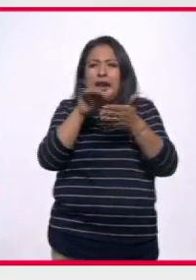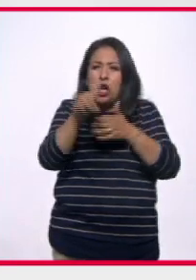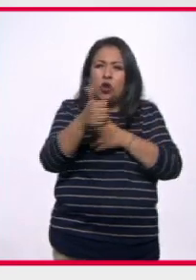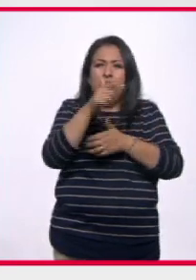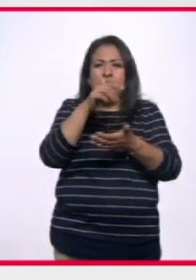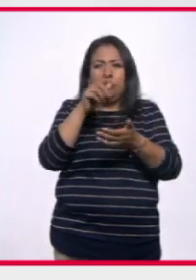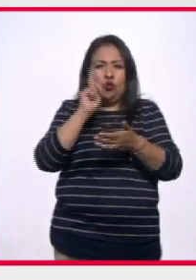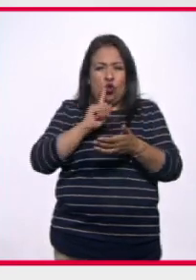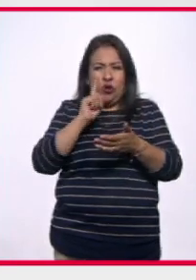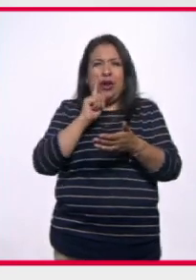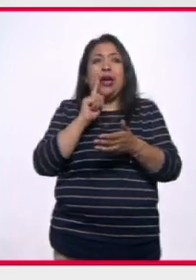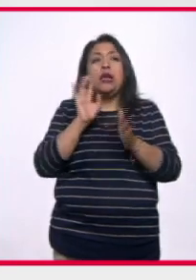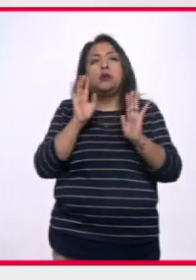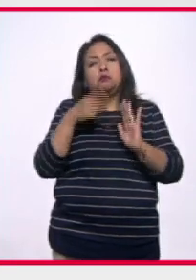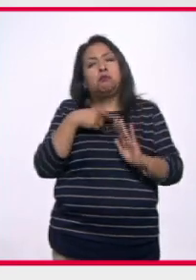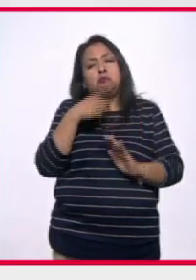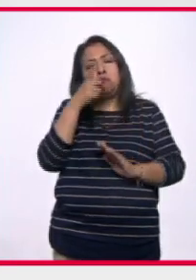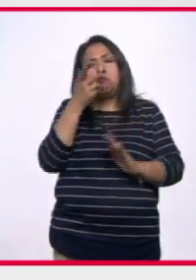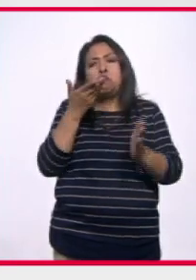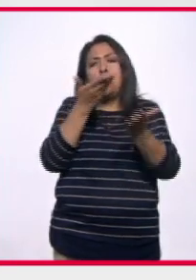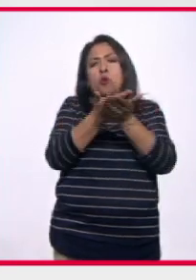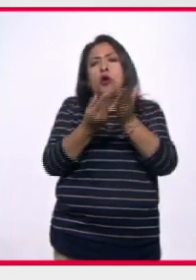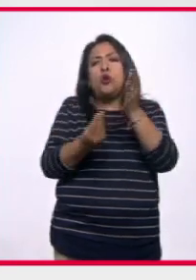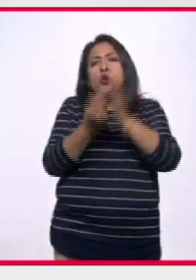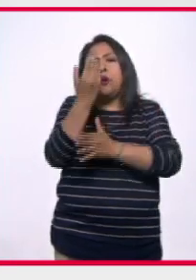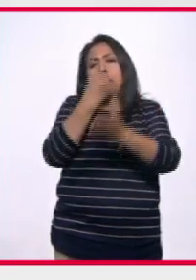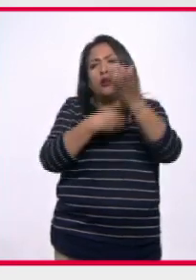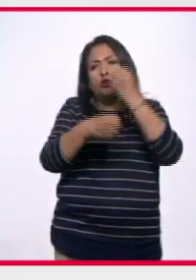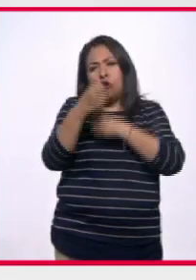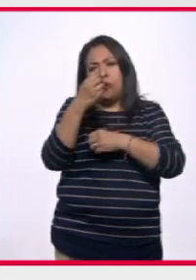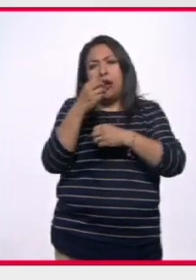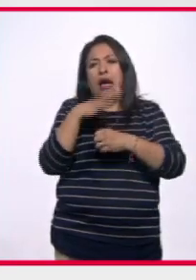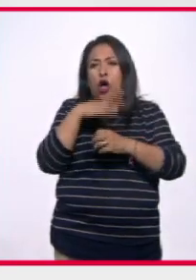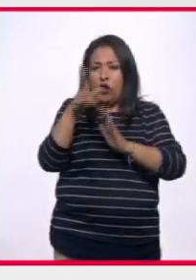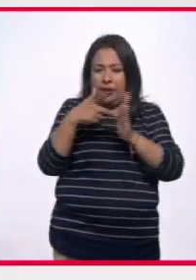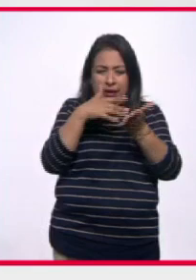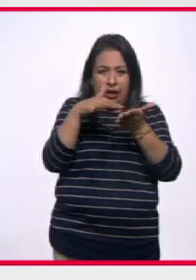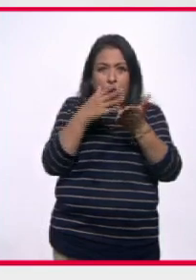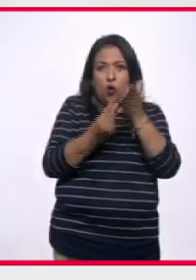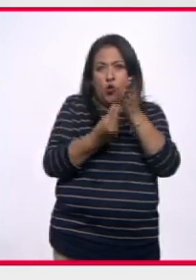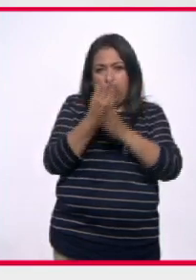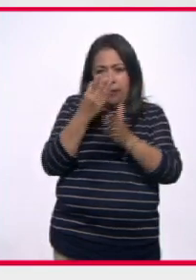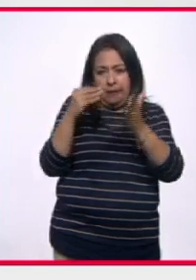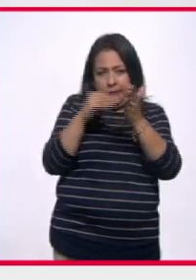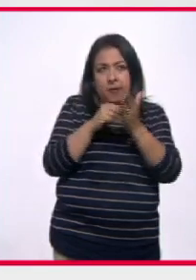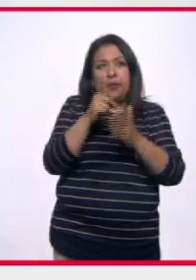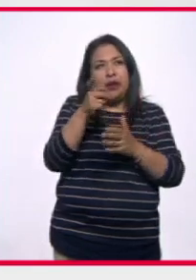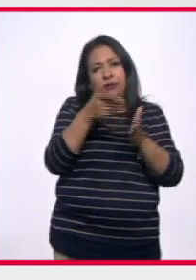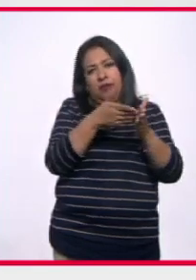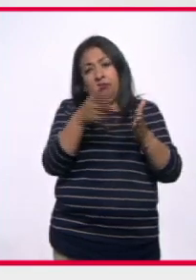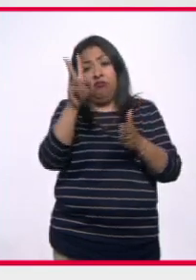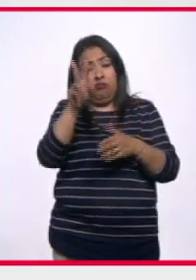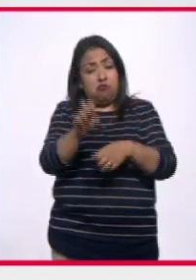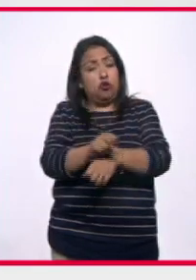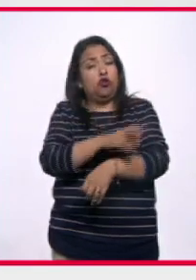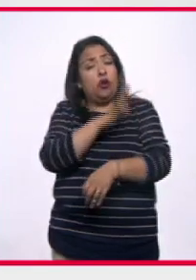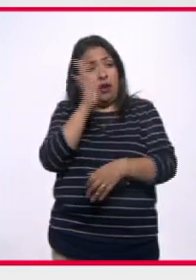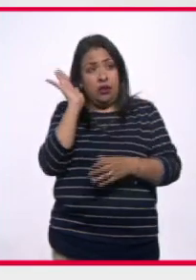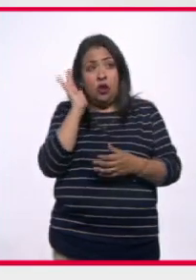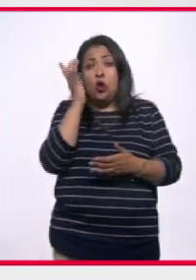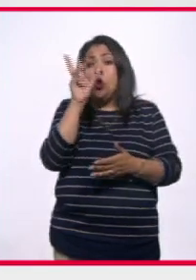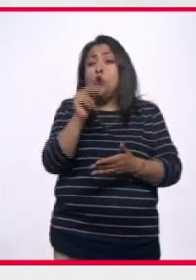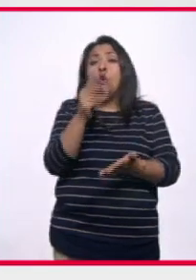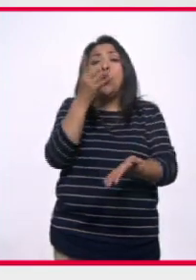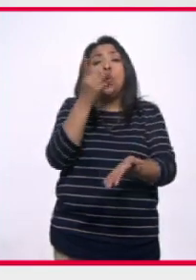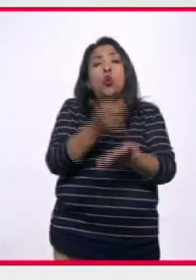mujeres y digamos proponiendo nuevas obras a partir de esas relecturas eso por un lado es un ciclo súper emocionante que no nada